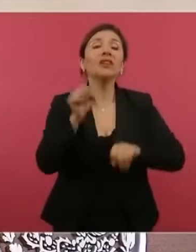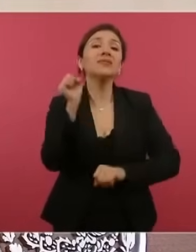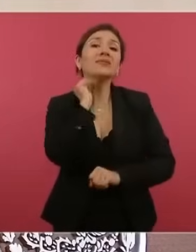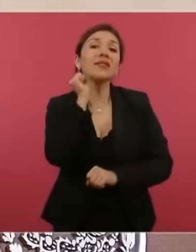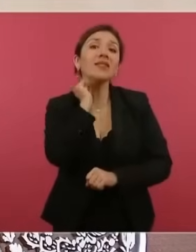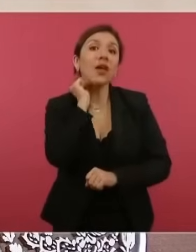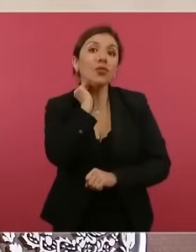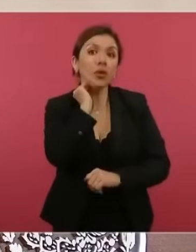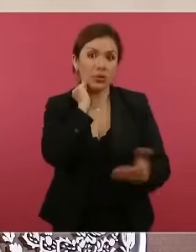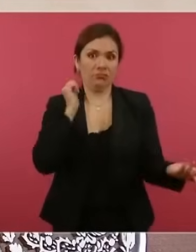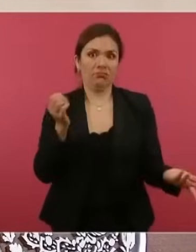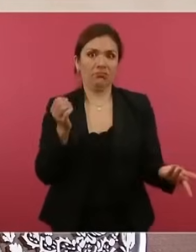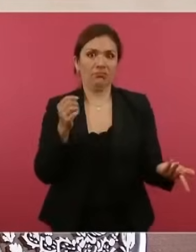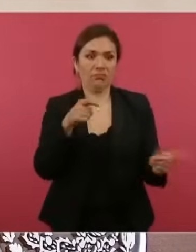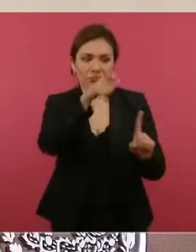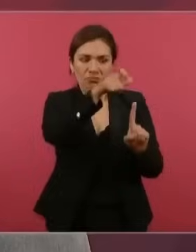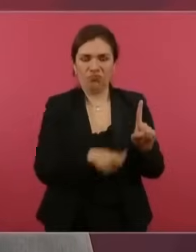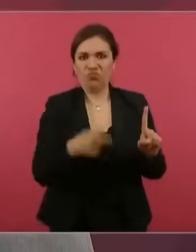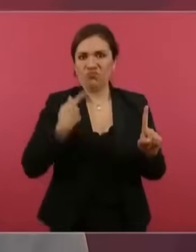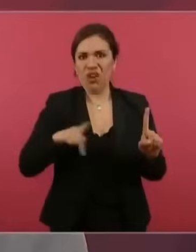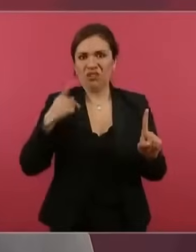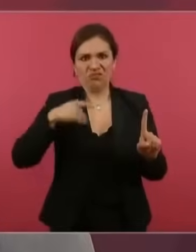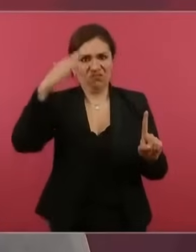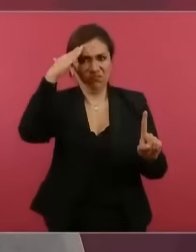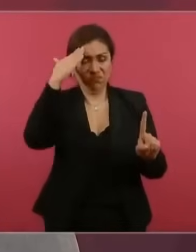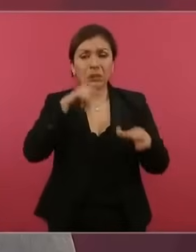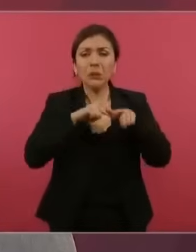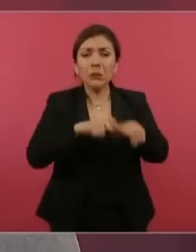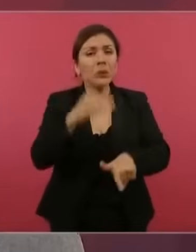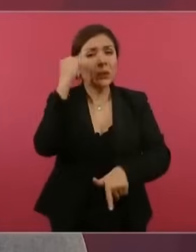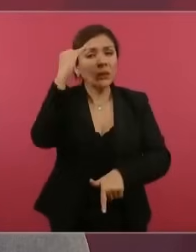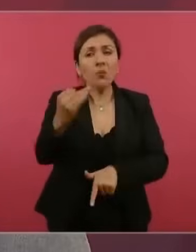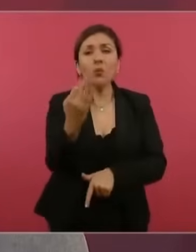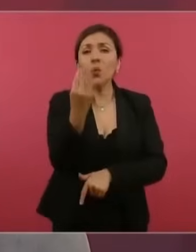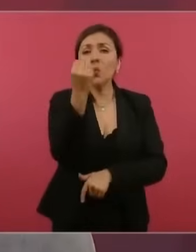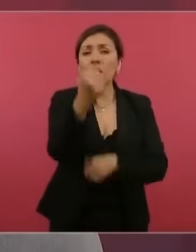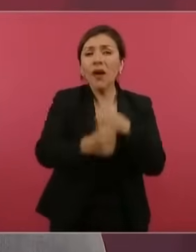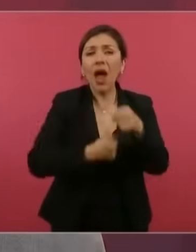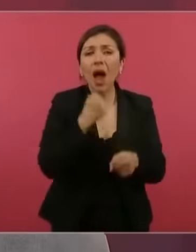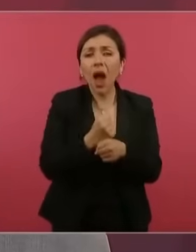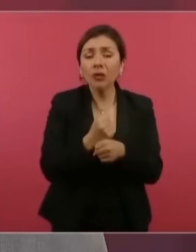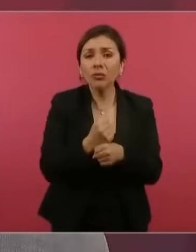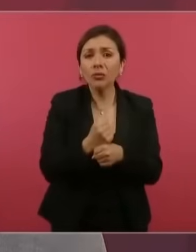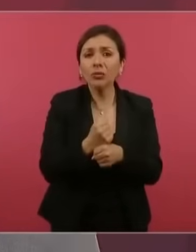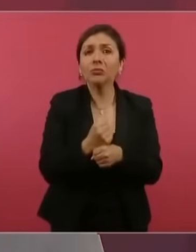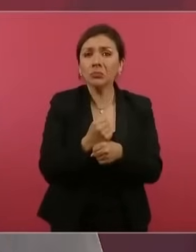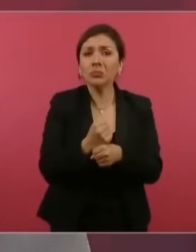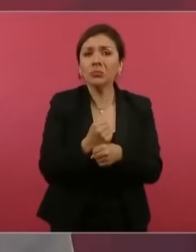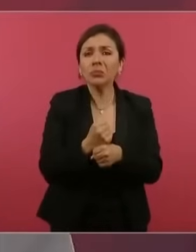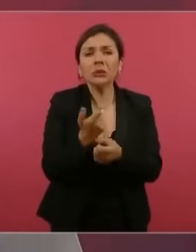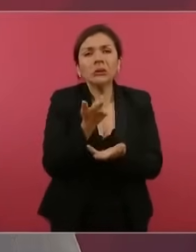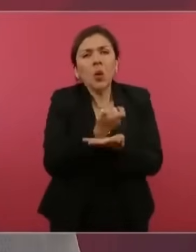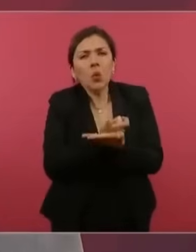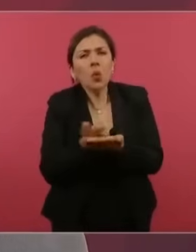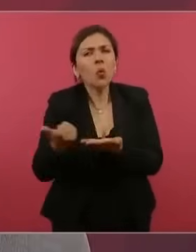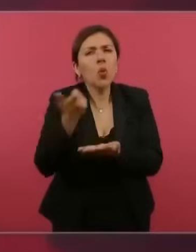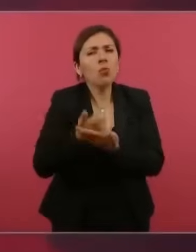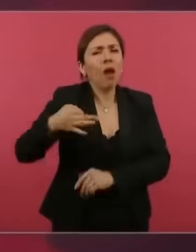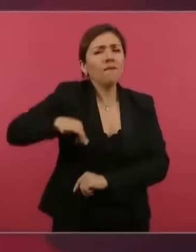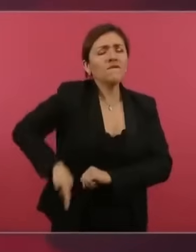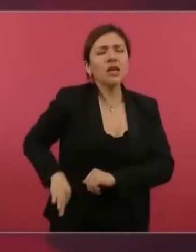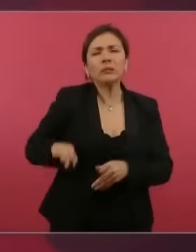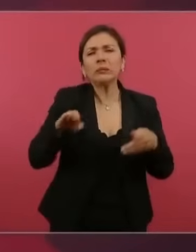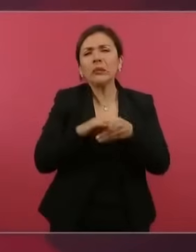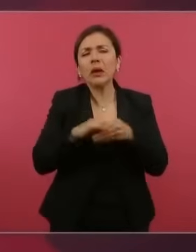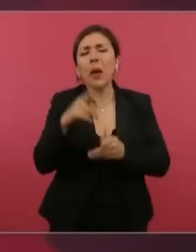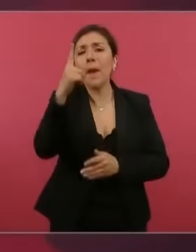que también es autoridad, en 9 años por cerca de 1,500 millones de pesos.